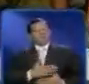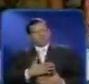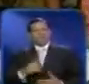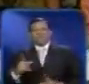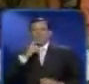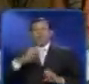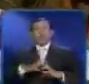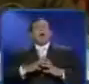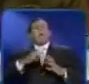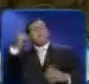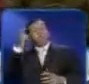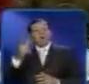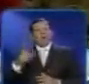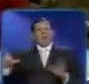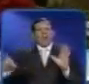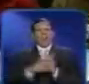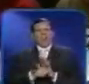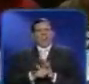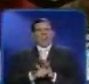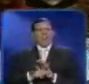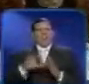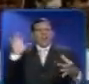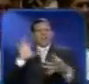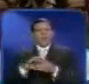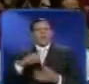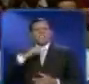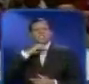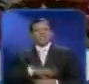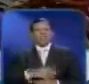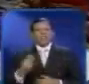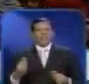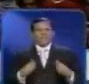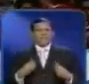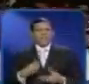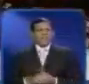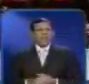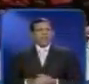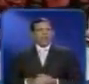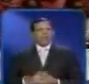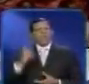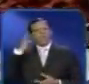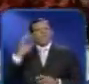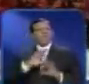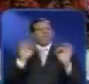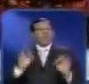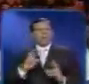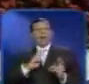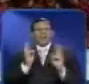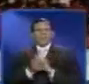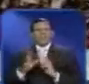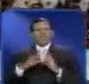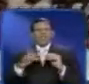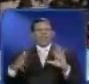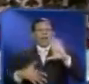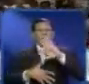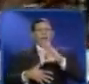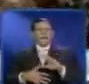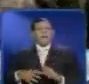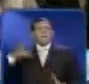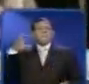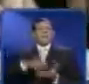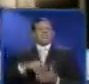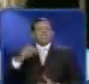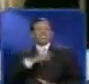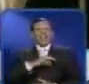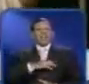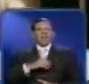tenía nuestro pueblo una ley que se adecuara al momento histórico en el que vivimos y con los vientes de revolución que retumban en toda América patria socialismo